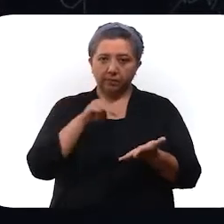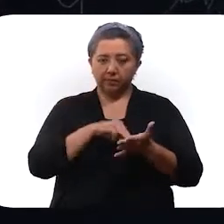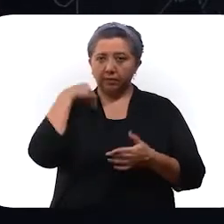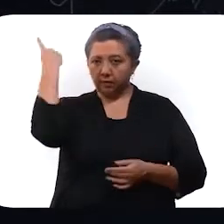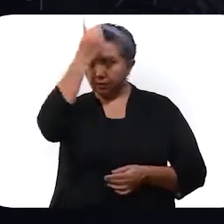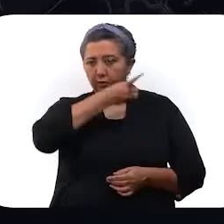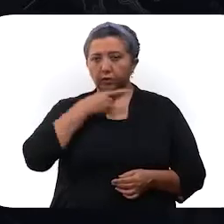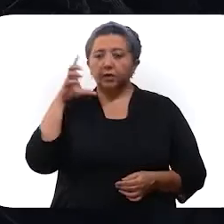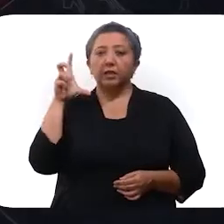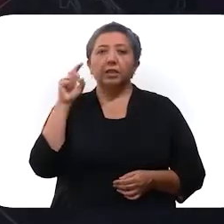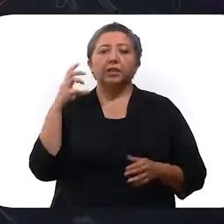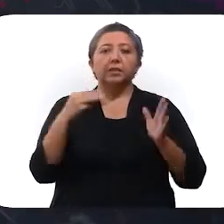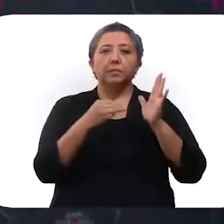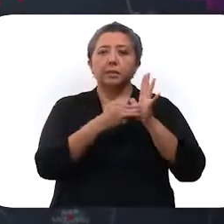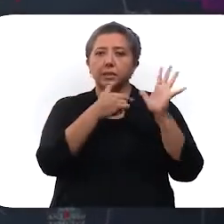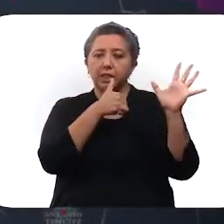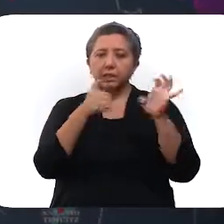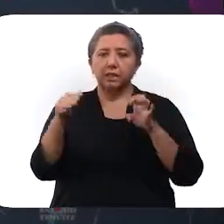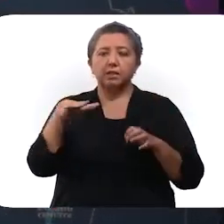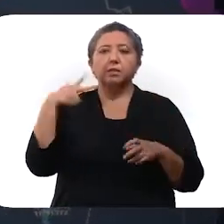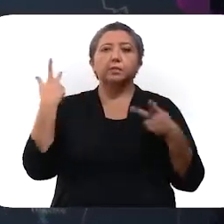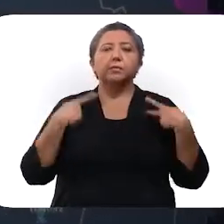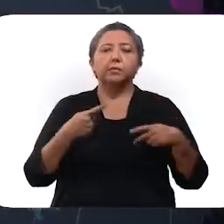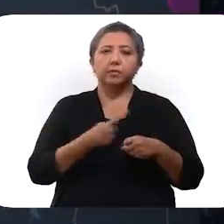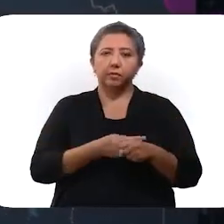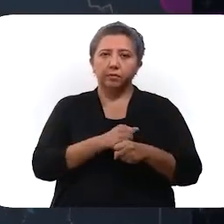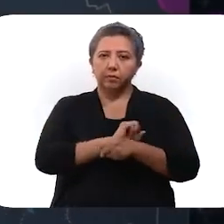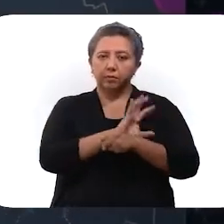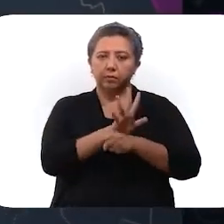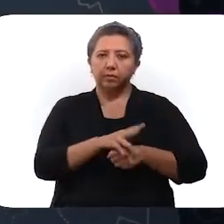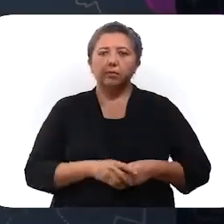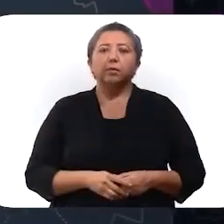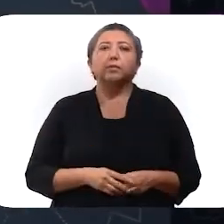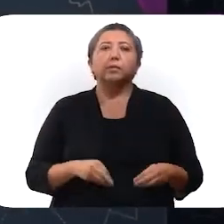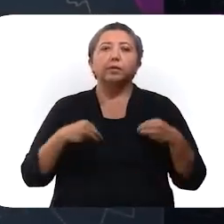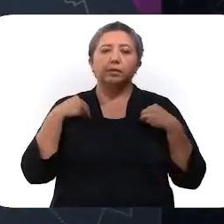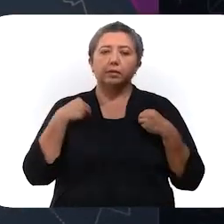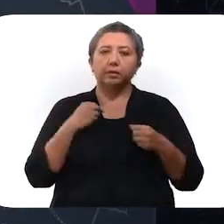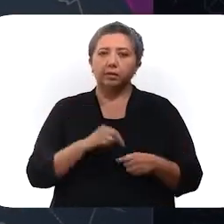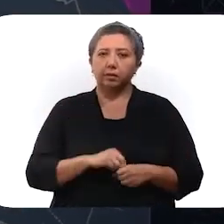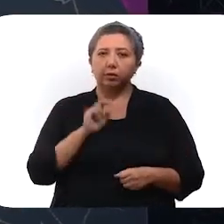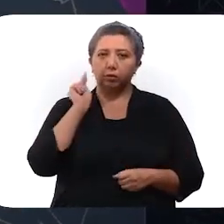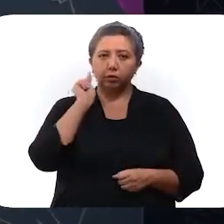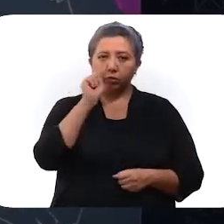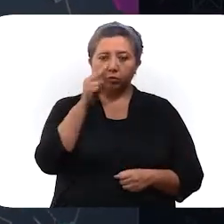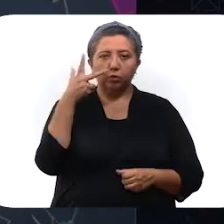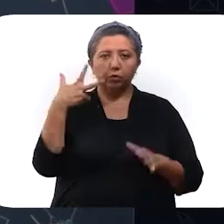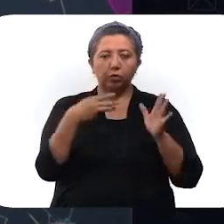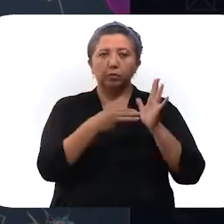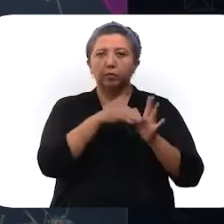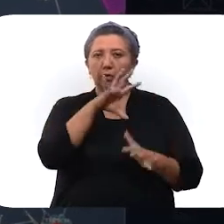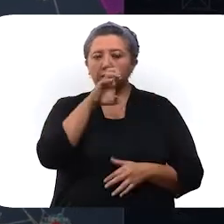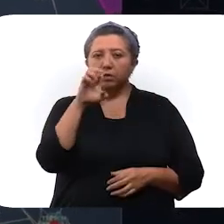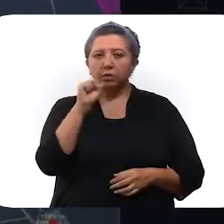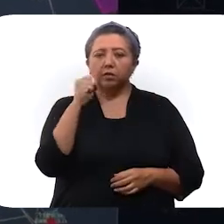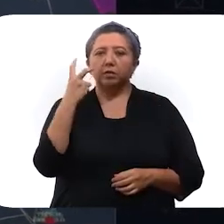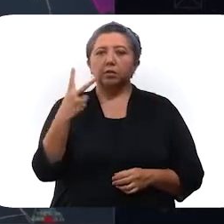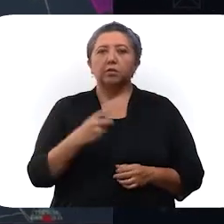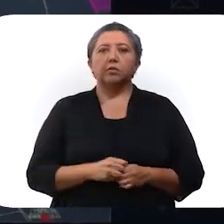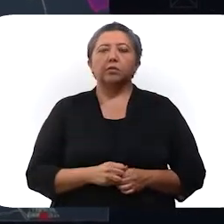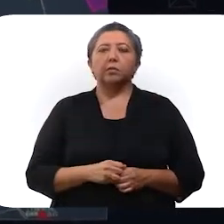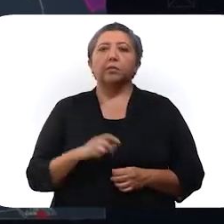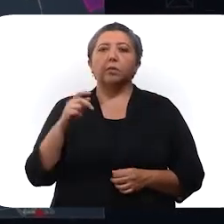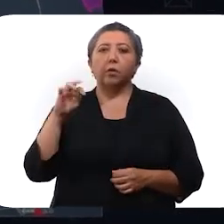Mérida se han diagnosticado 30.613 personas contagiadas de coronavirus, que viven en la zona norte